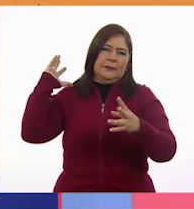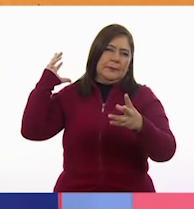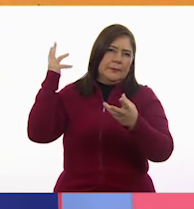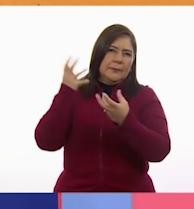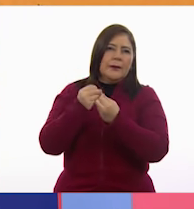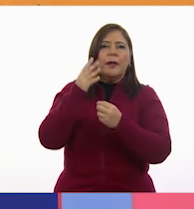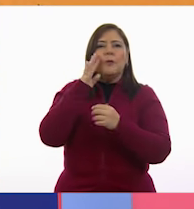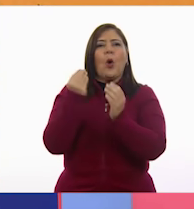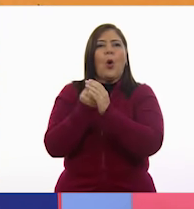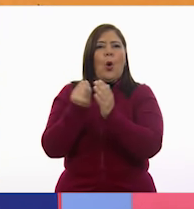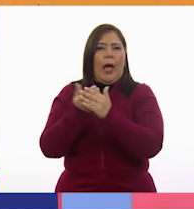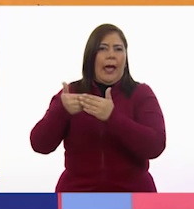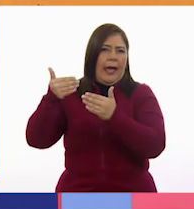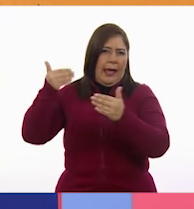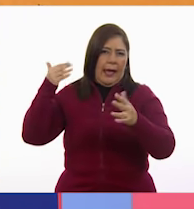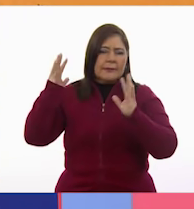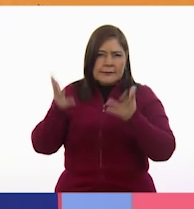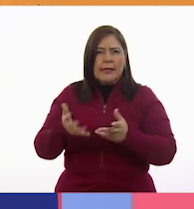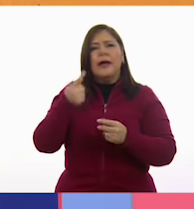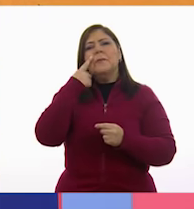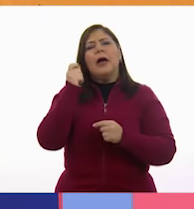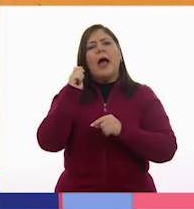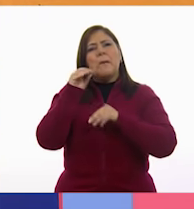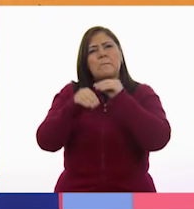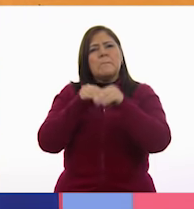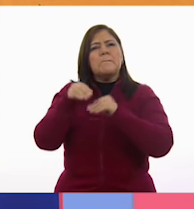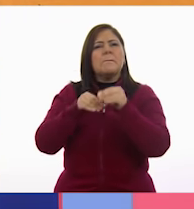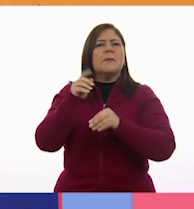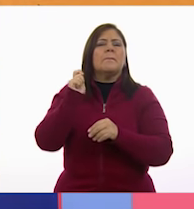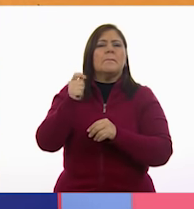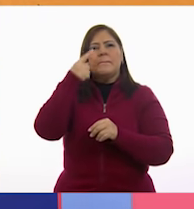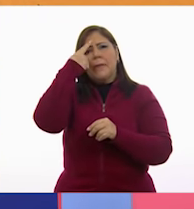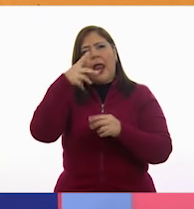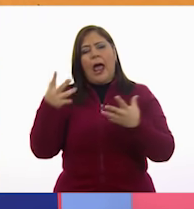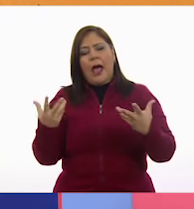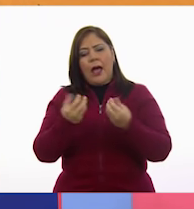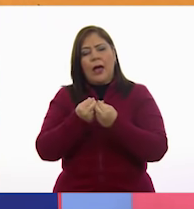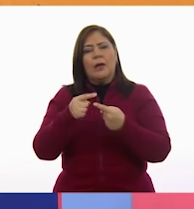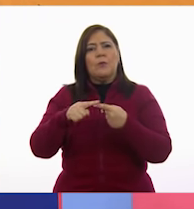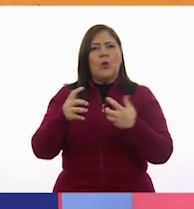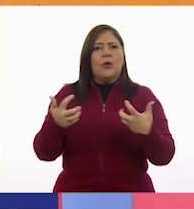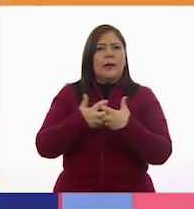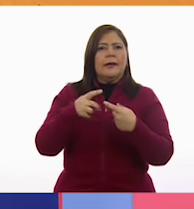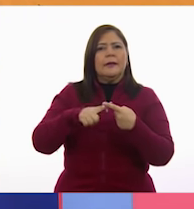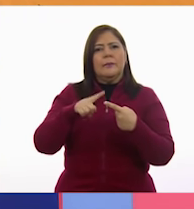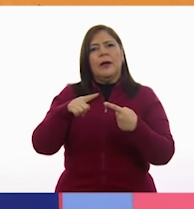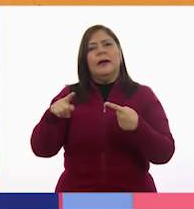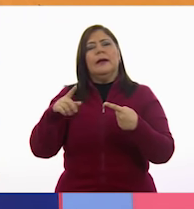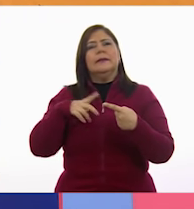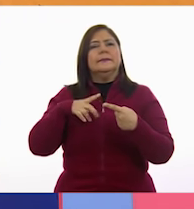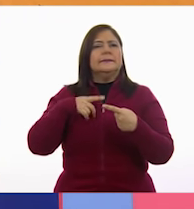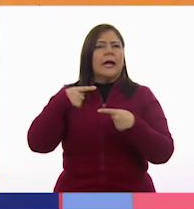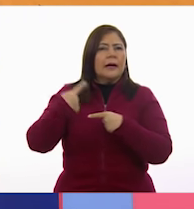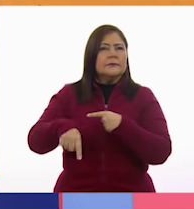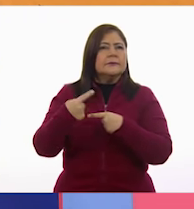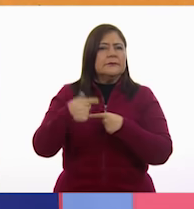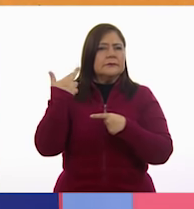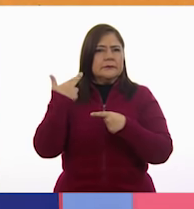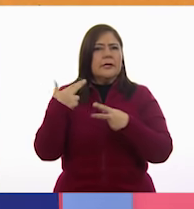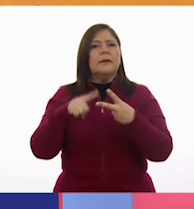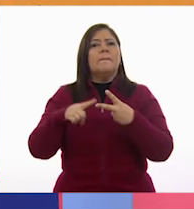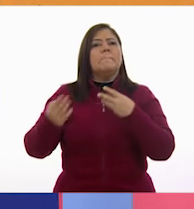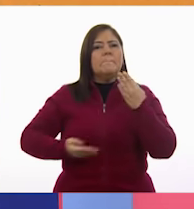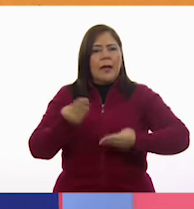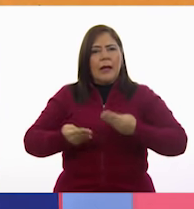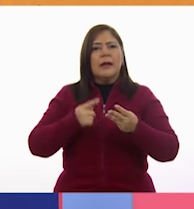anteriores. Vamos a hacer una composición con ritmo, con baile y también interactuando un poquito con